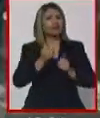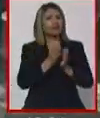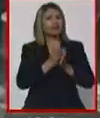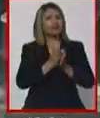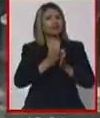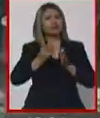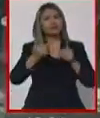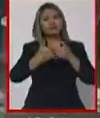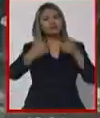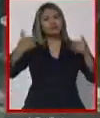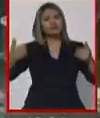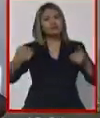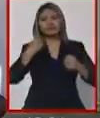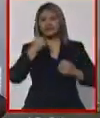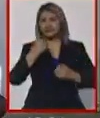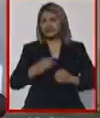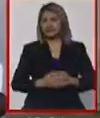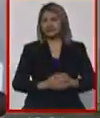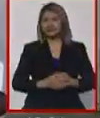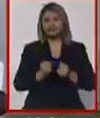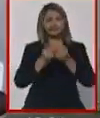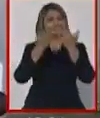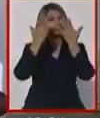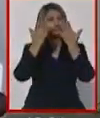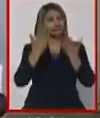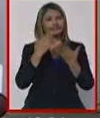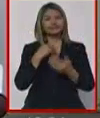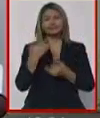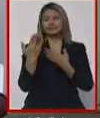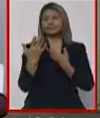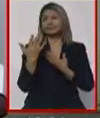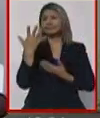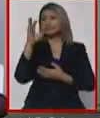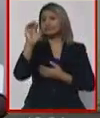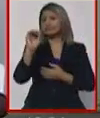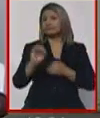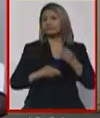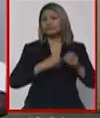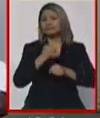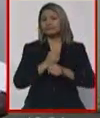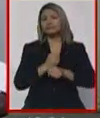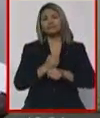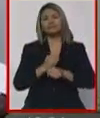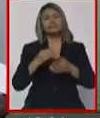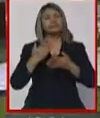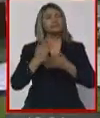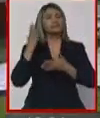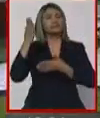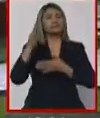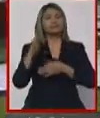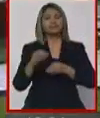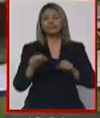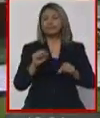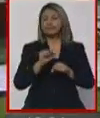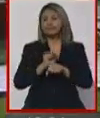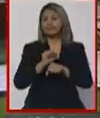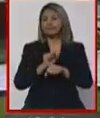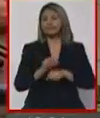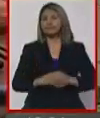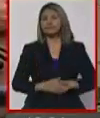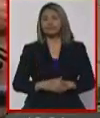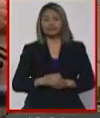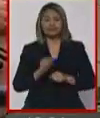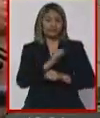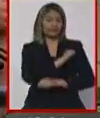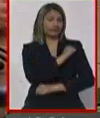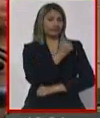paso al costado y, decía yo, lamentablemente, esperar otros 40 años para que se ejecute Rositas. Las autoridades